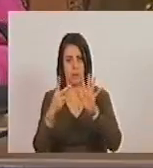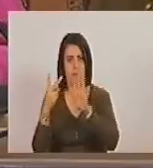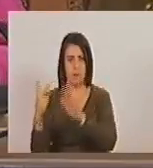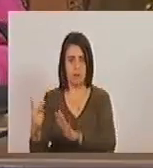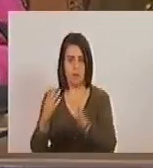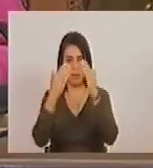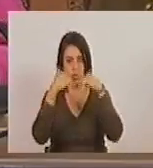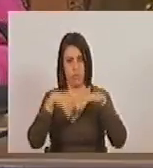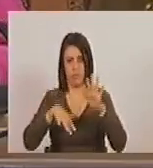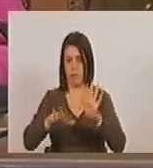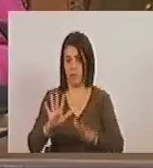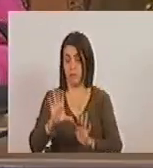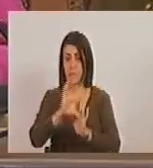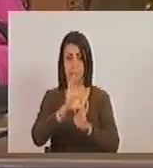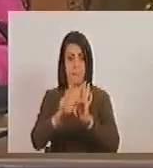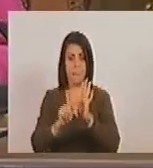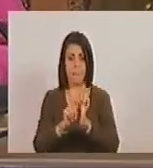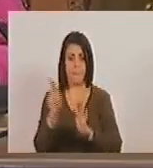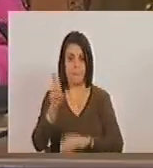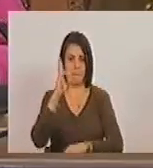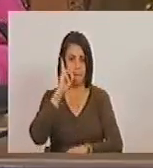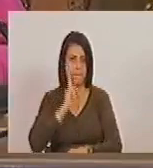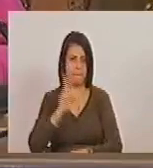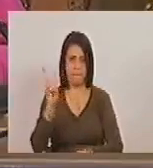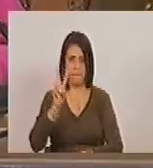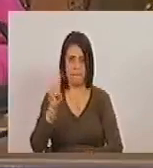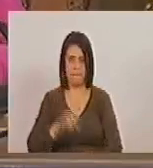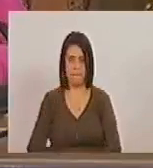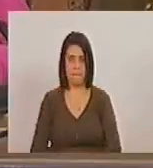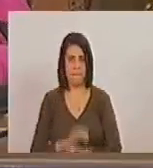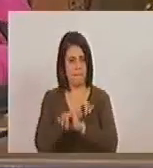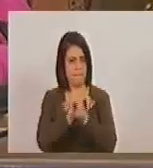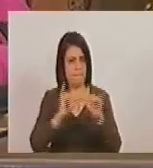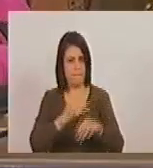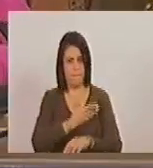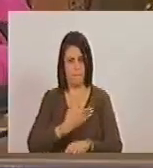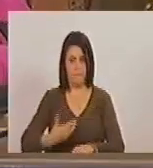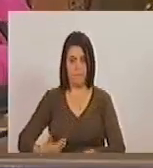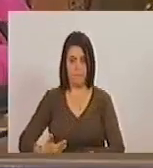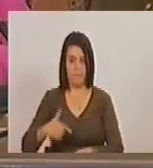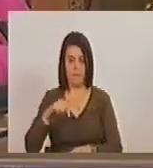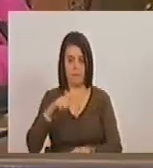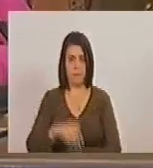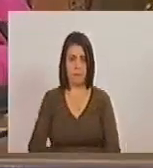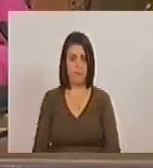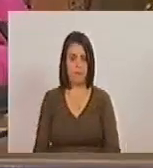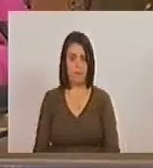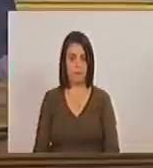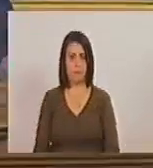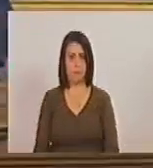numeral 15 de la Constitución de la República Bolivariana de Venezuela. Es todo la propuesta, señor presidente.